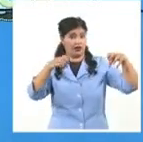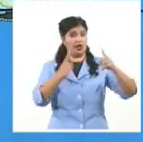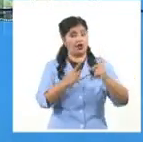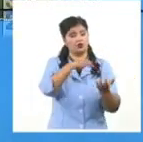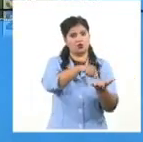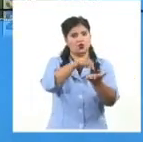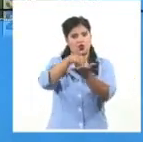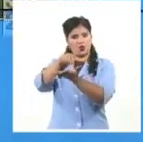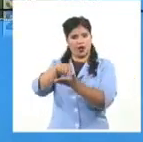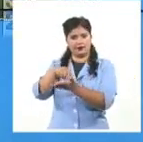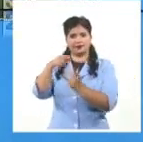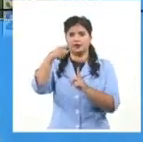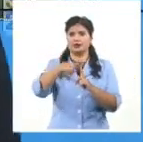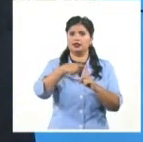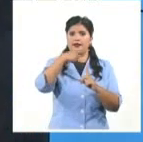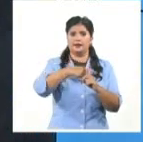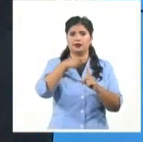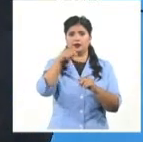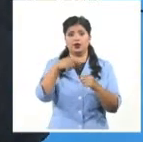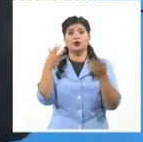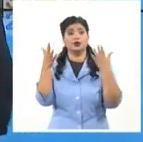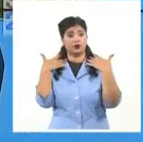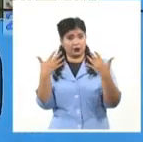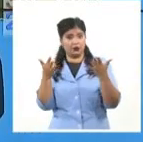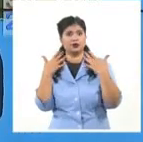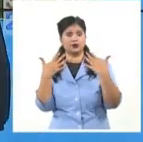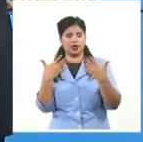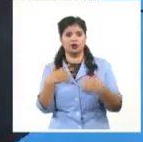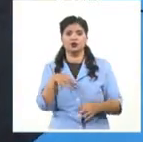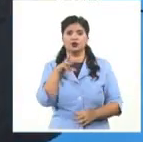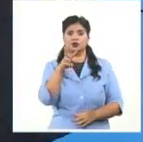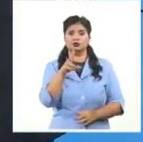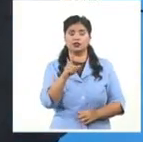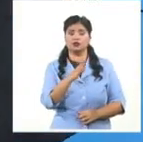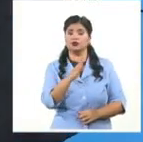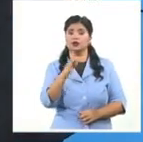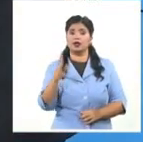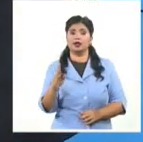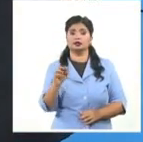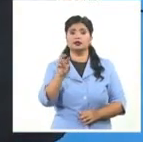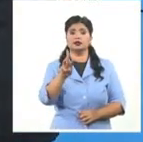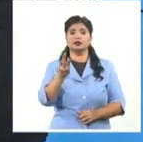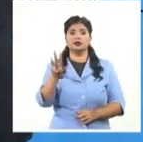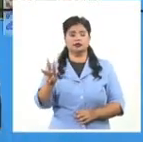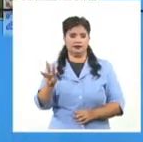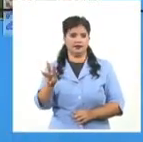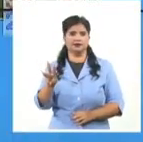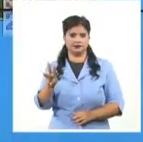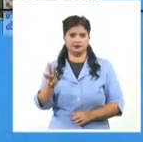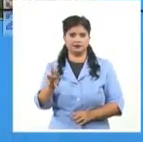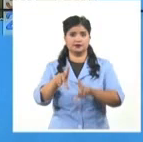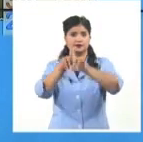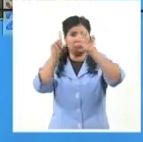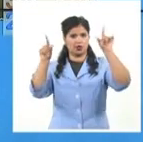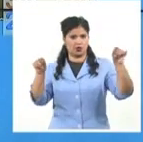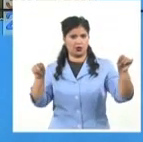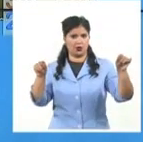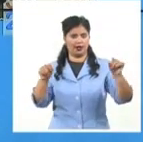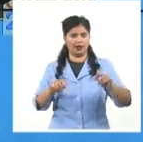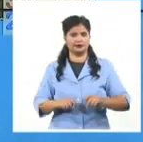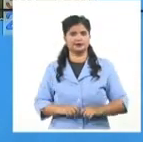tormentas eléctricas. Temperaturas máximas hoy con valores desde 31 y hasta 33 grados Celsius en casi todo el territorio